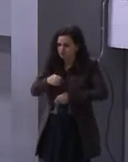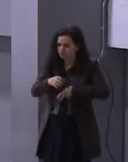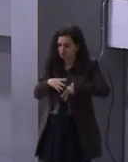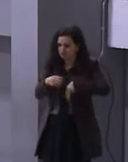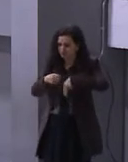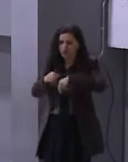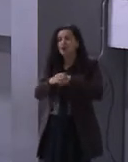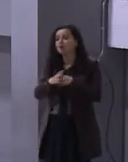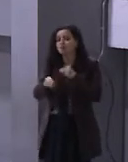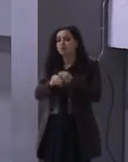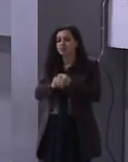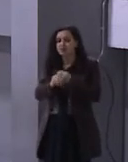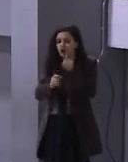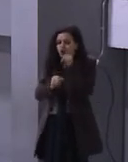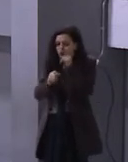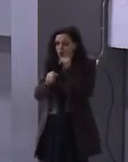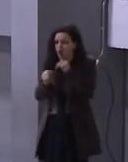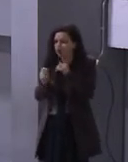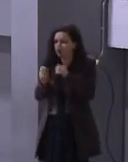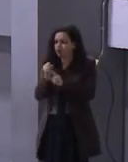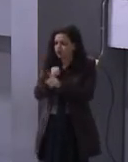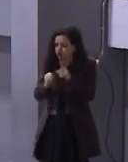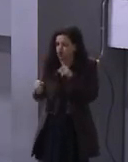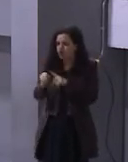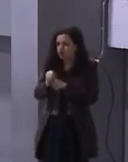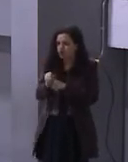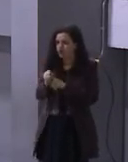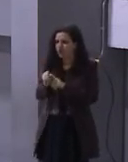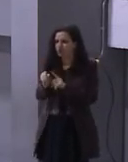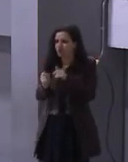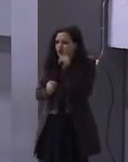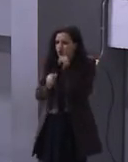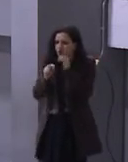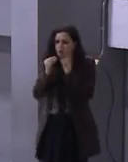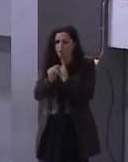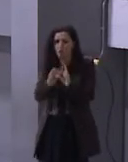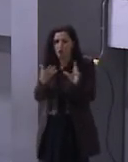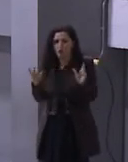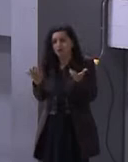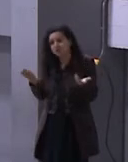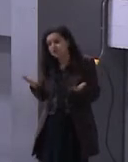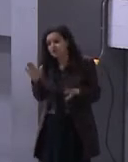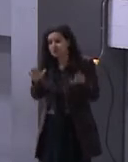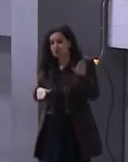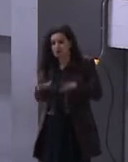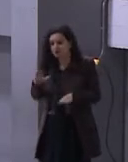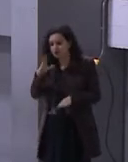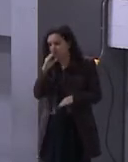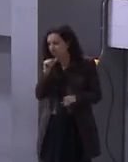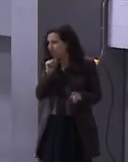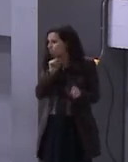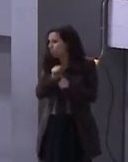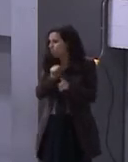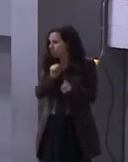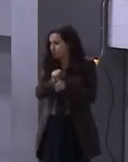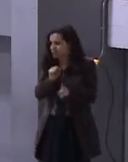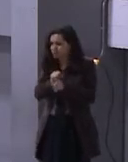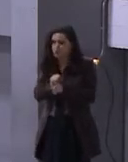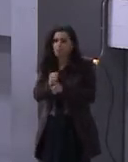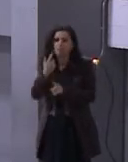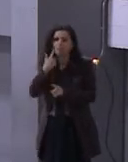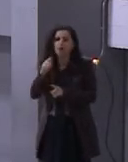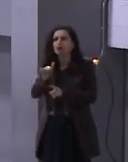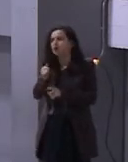el sector de la economía social, solidaria, de la economía popular, que a veces no se toma en consideración por